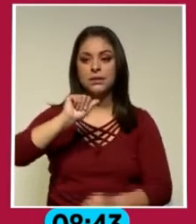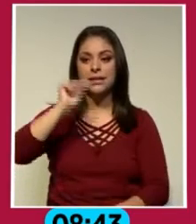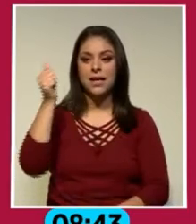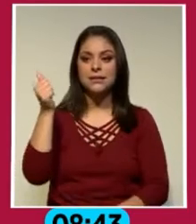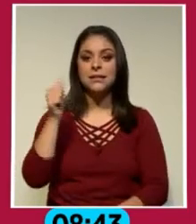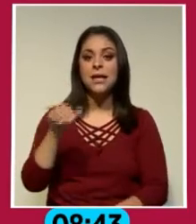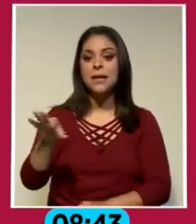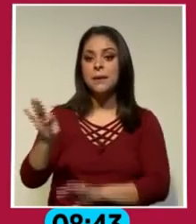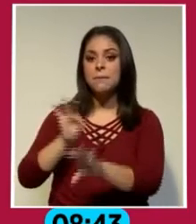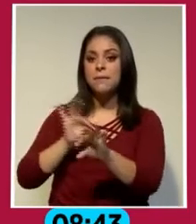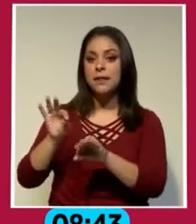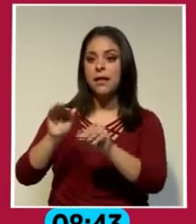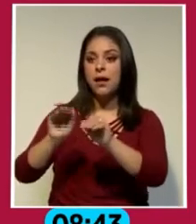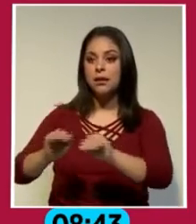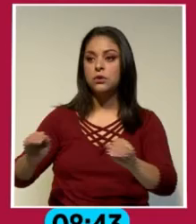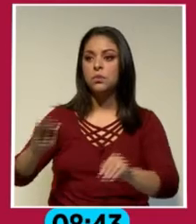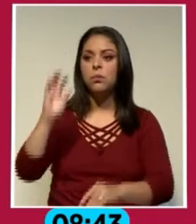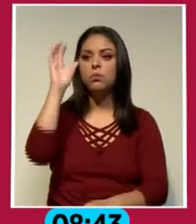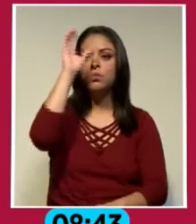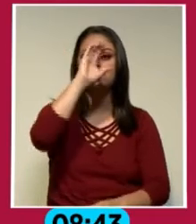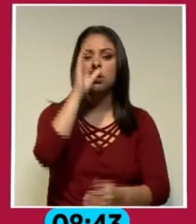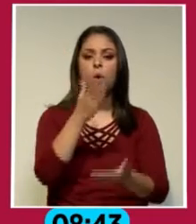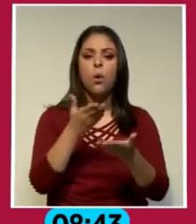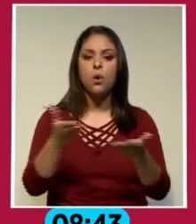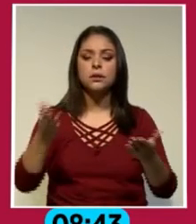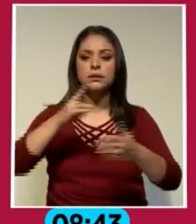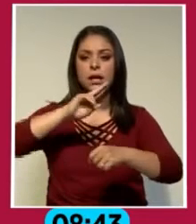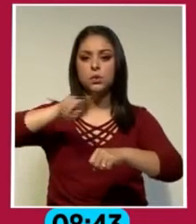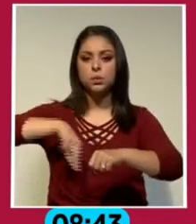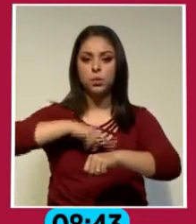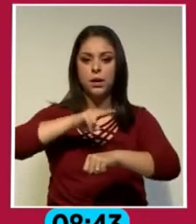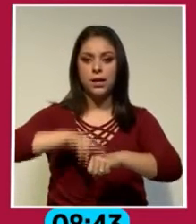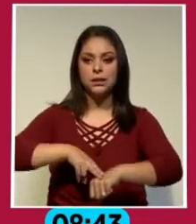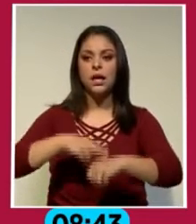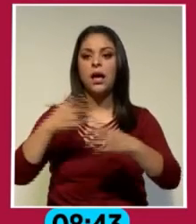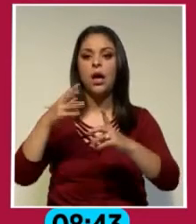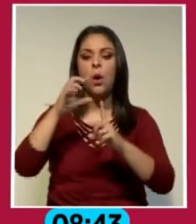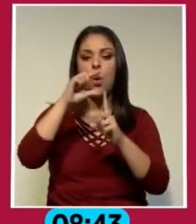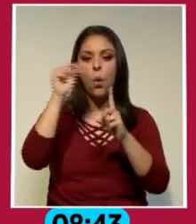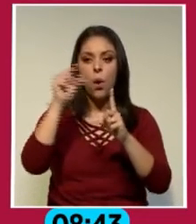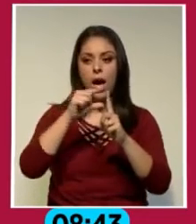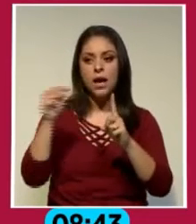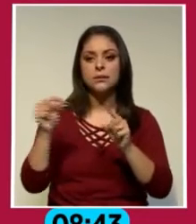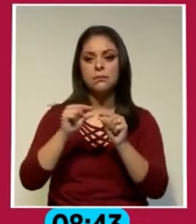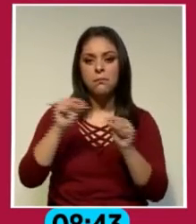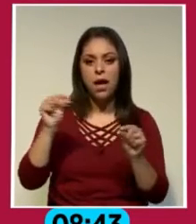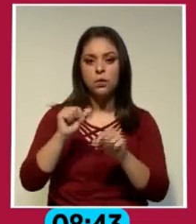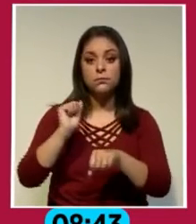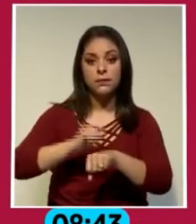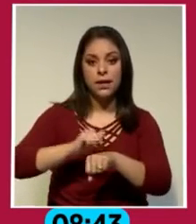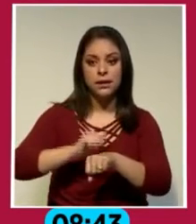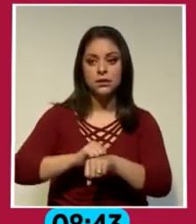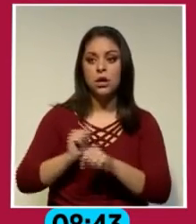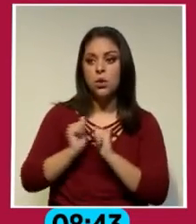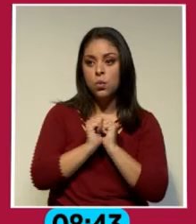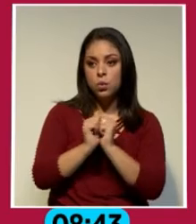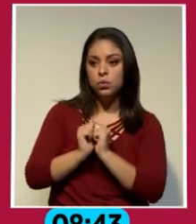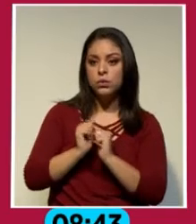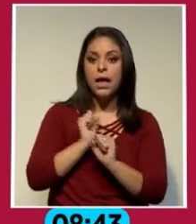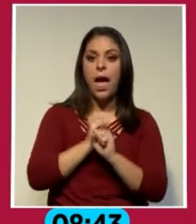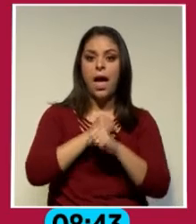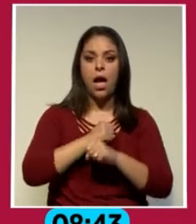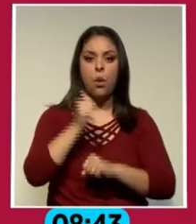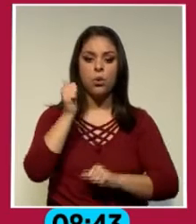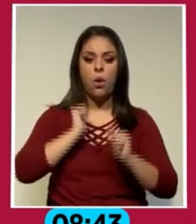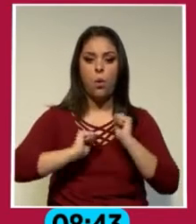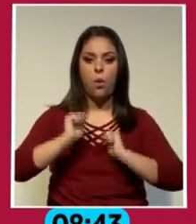o niña a buscar objetos de la naturaleza. Hojas, palitos, piedras. Juntos elaboren una obra de